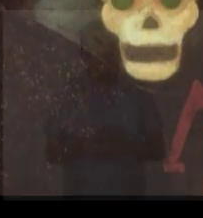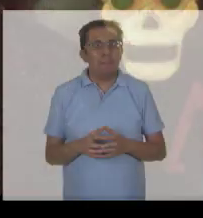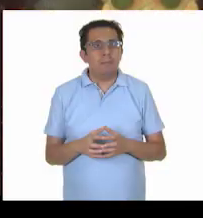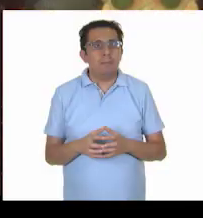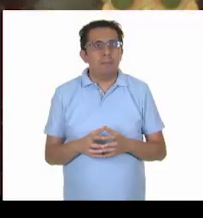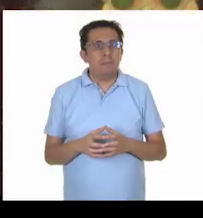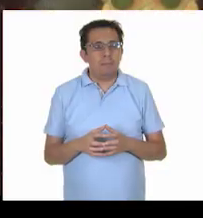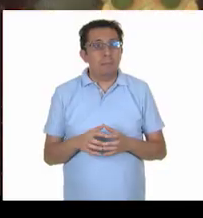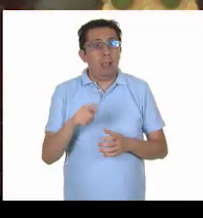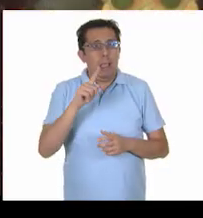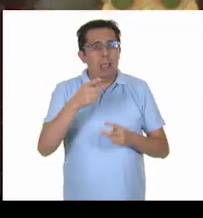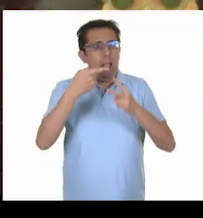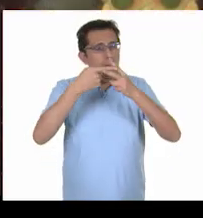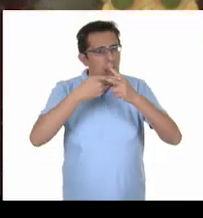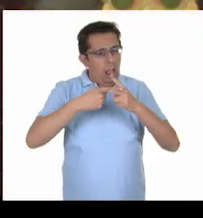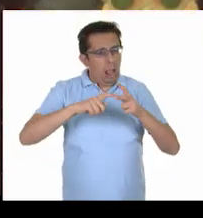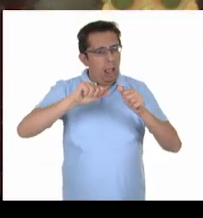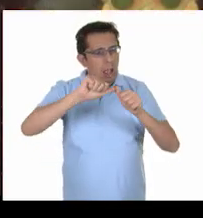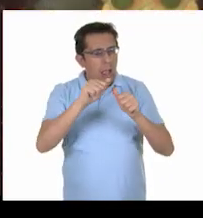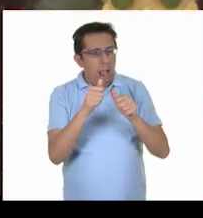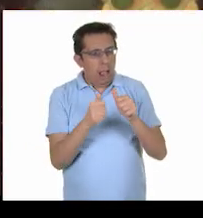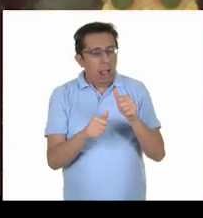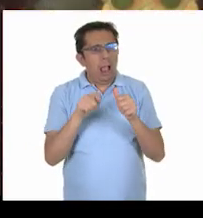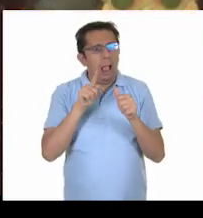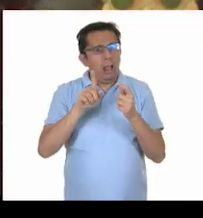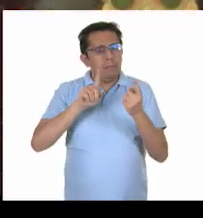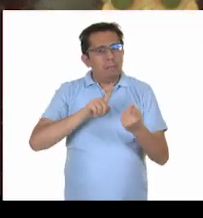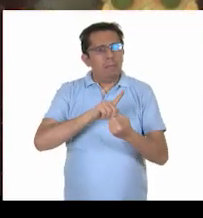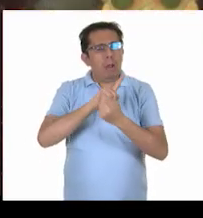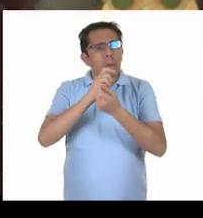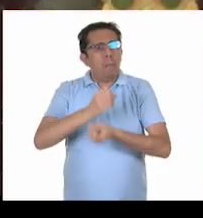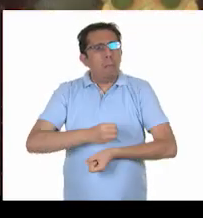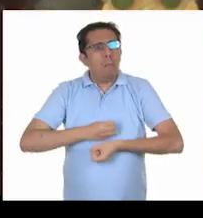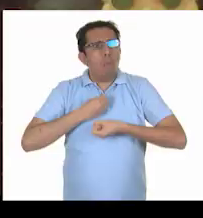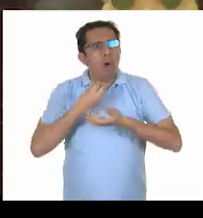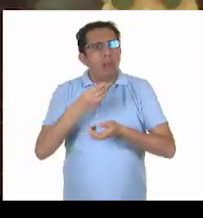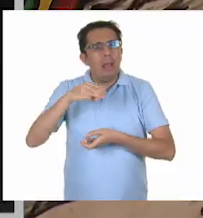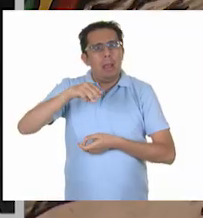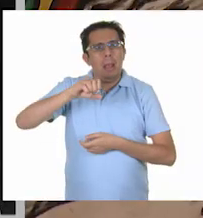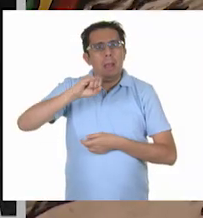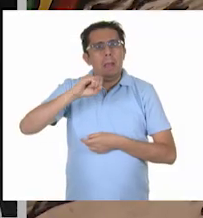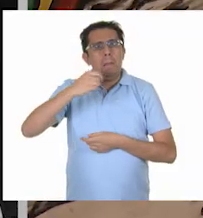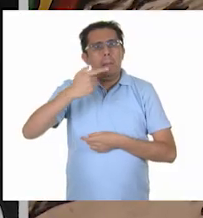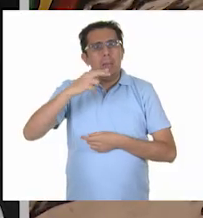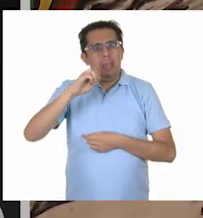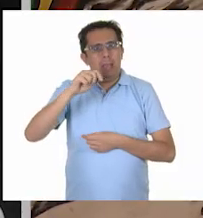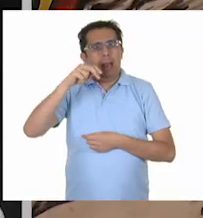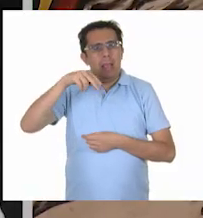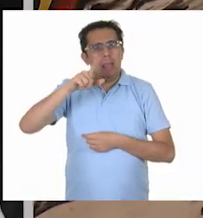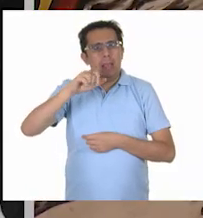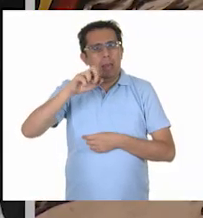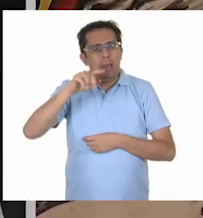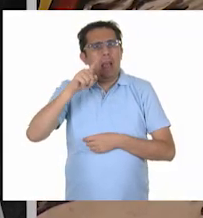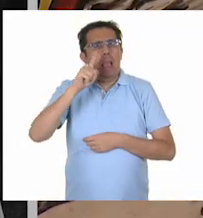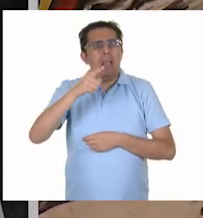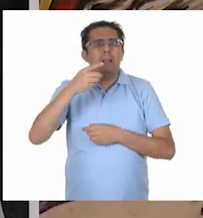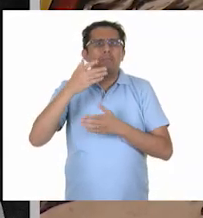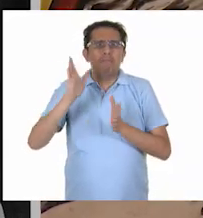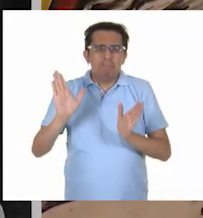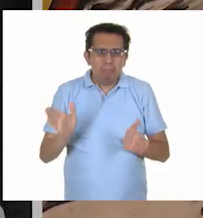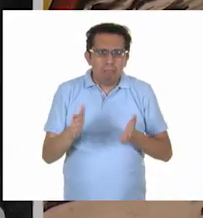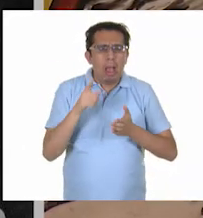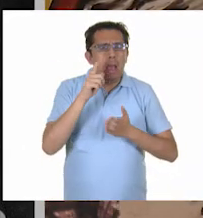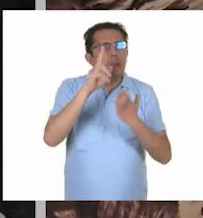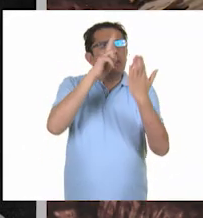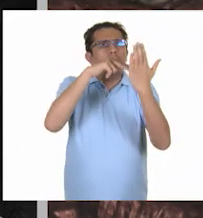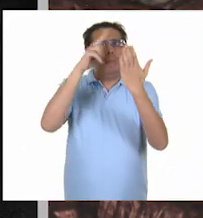En su despertar artístico, Desiderio conoció al poeta Miguel N. Lira, quien le motivó a realizar los murales de Palacio de Gobierno